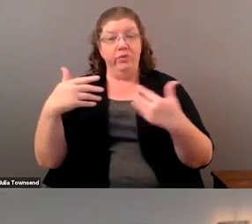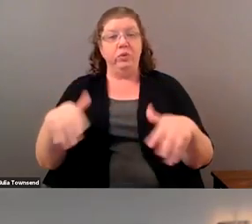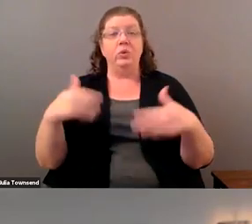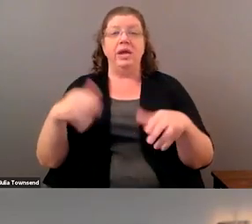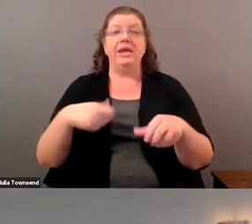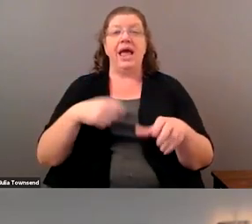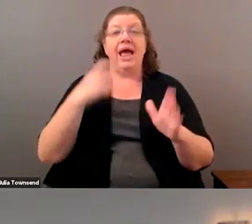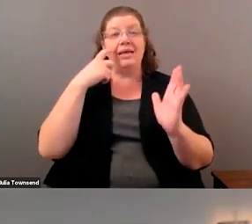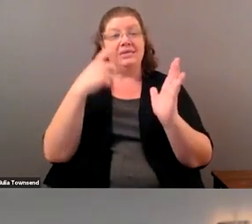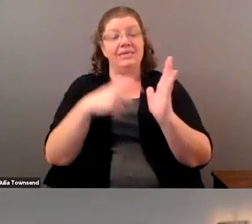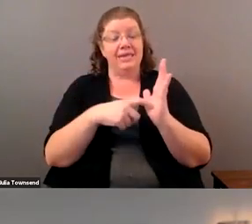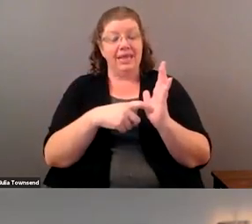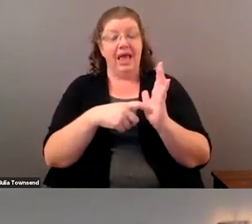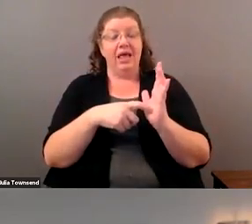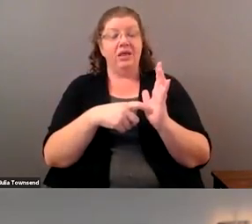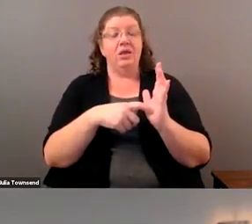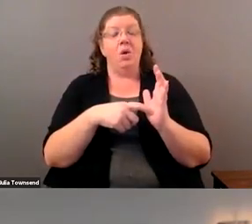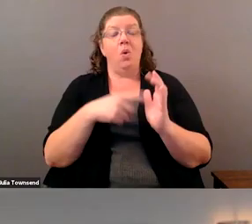4000